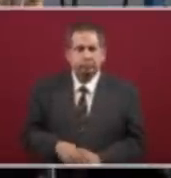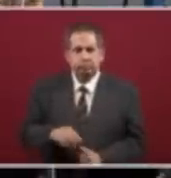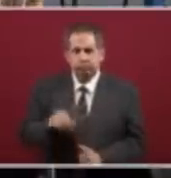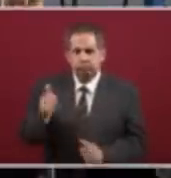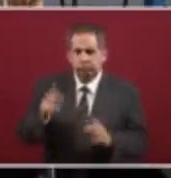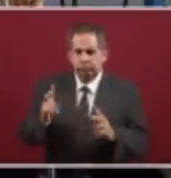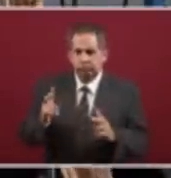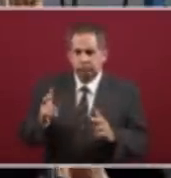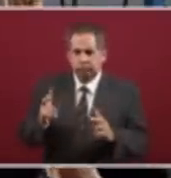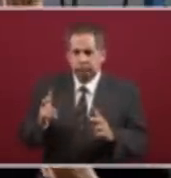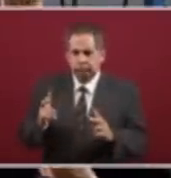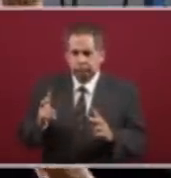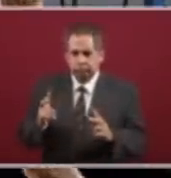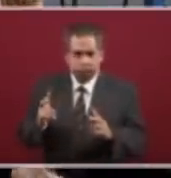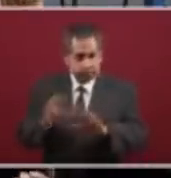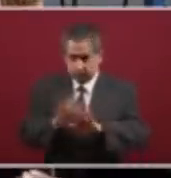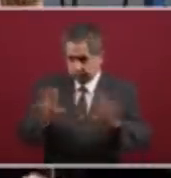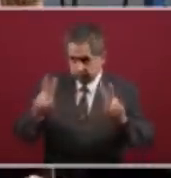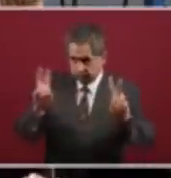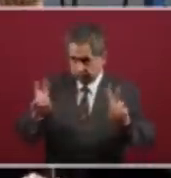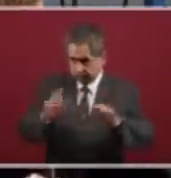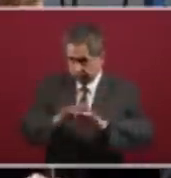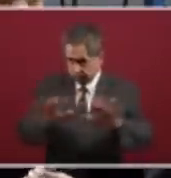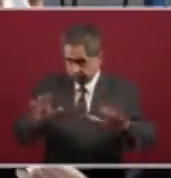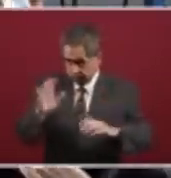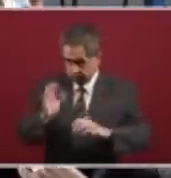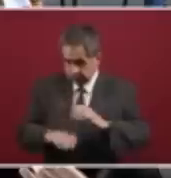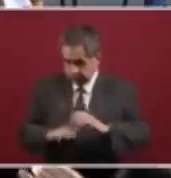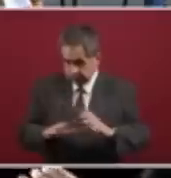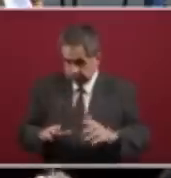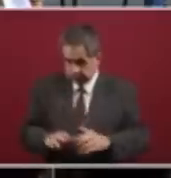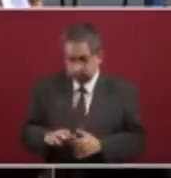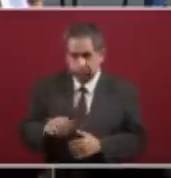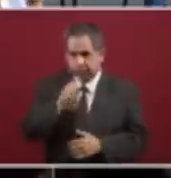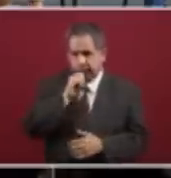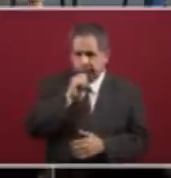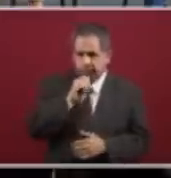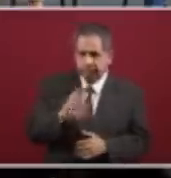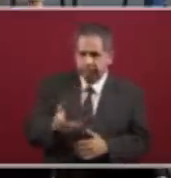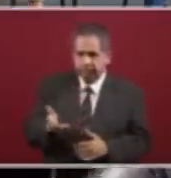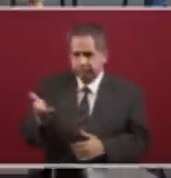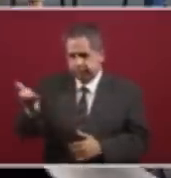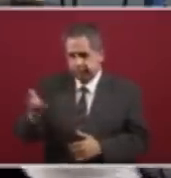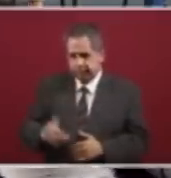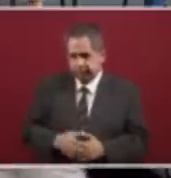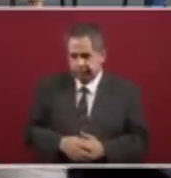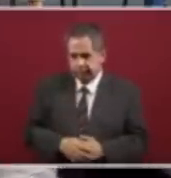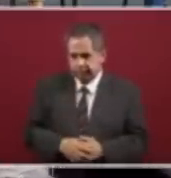pero ya terminamos con esto no todavía adelante